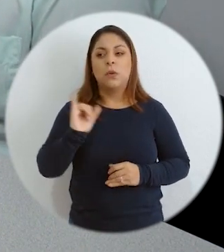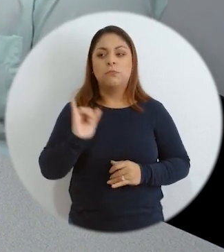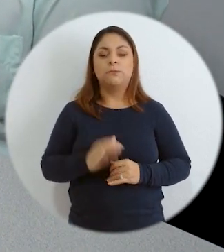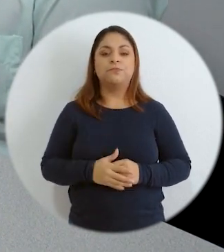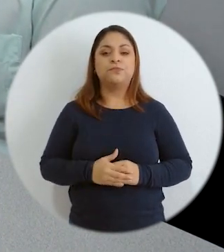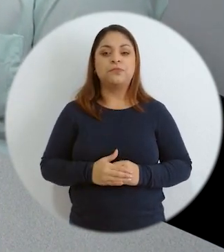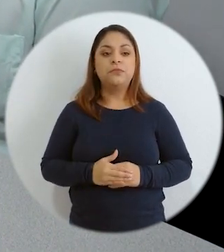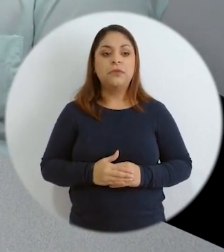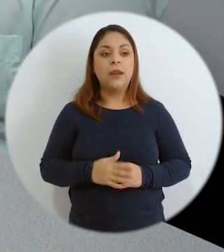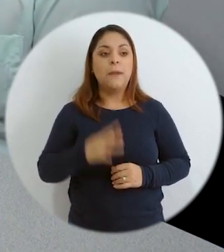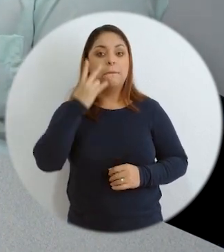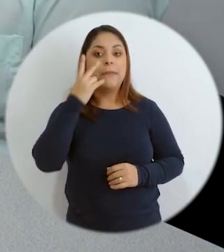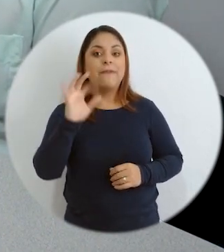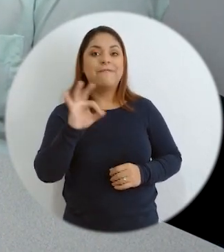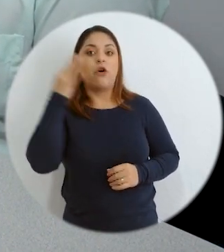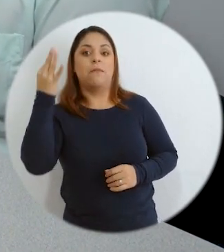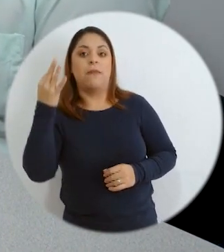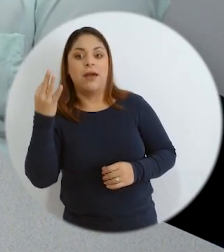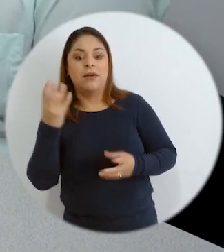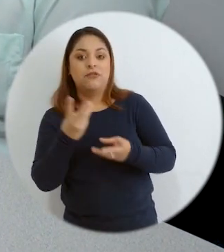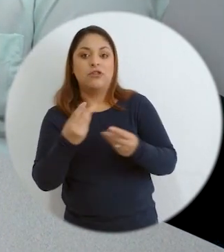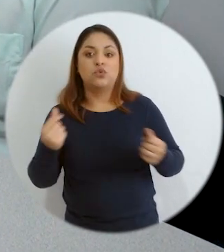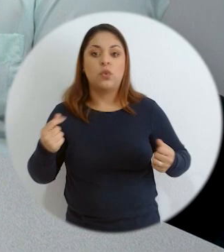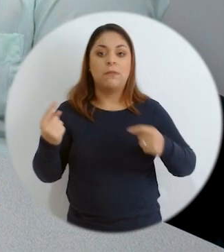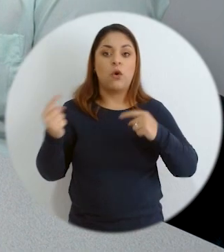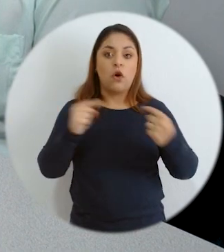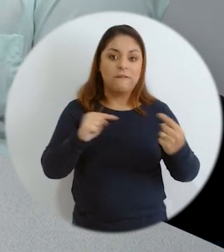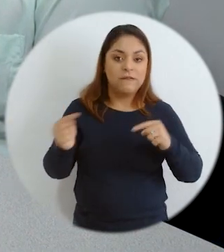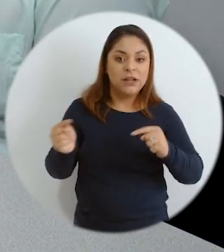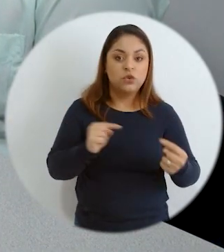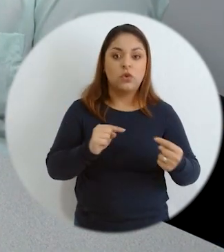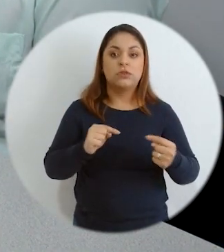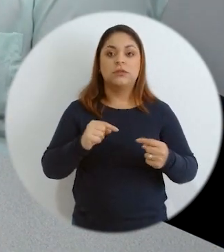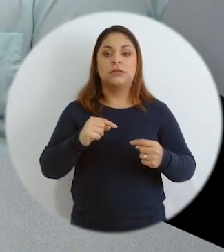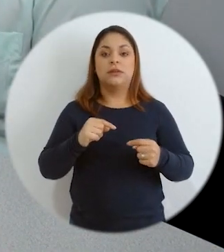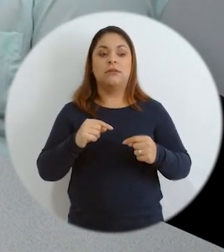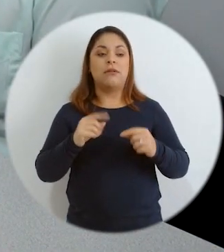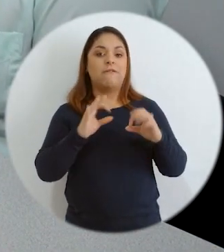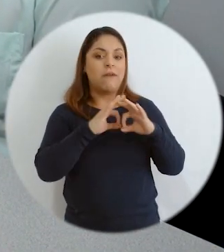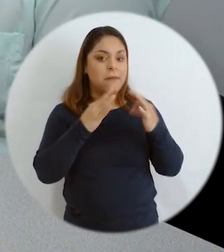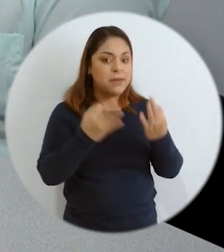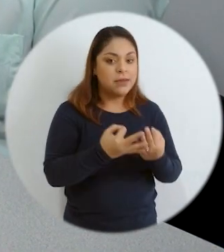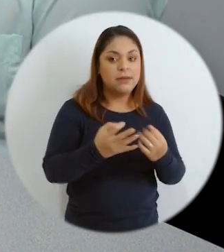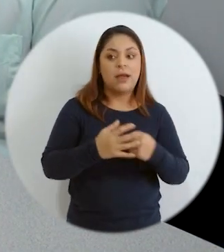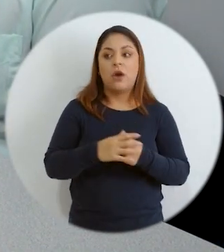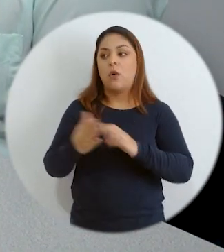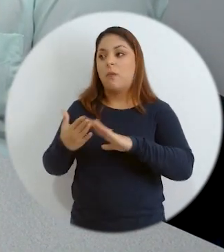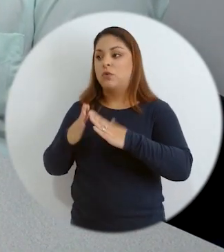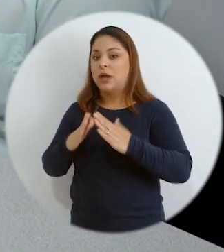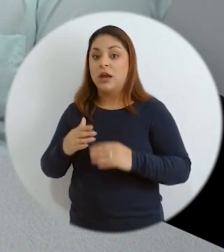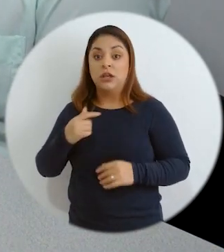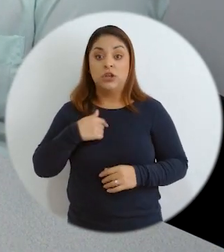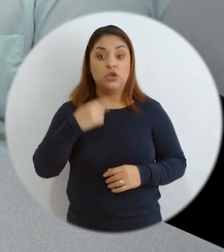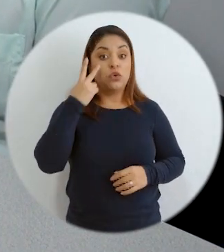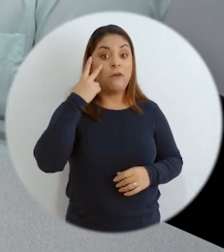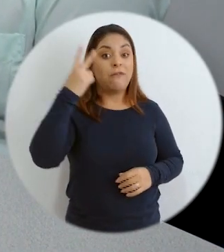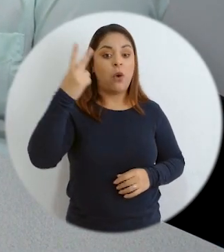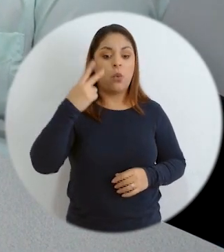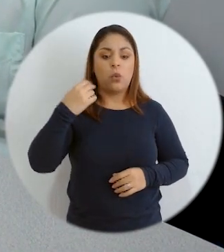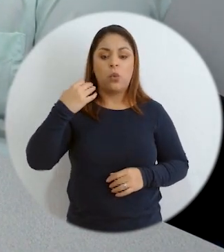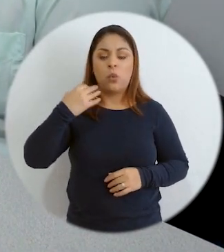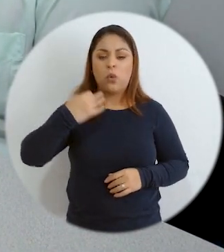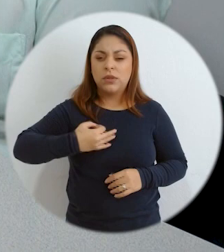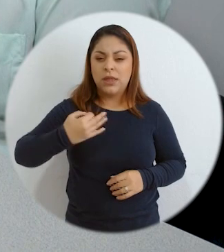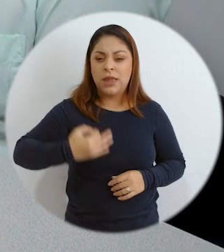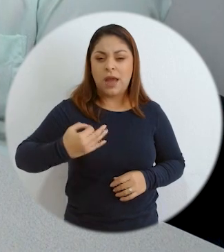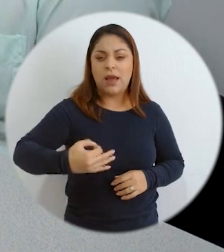normaliza, ¿verdad? Verlo como lo que es que esa es la forma en la que se resuelven conflictos en mi familia, en mi comunidad, ¿verdad? Y si lo veo